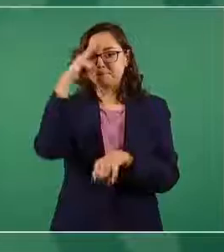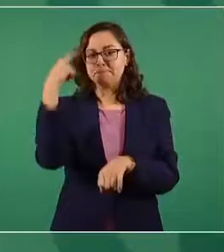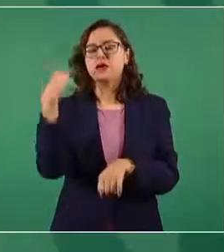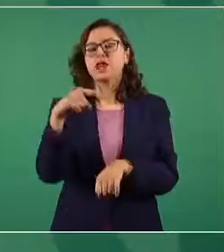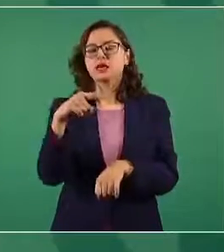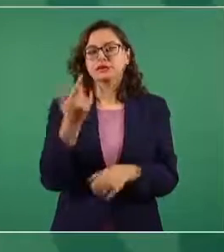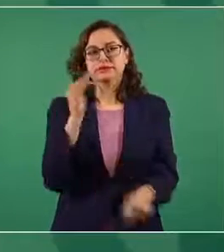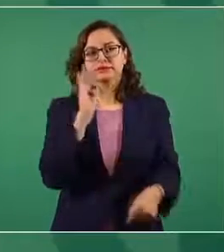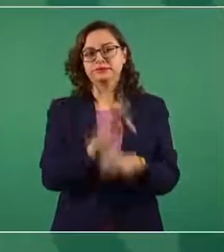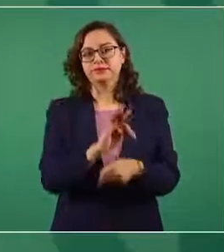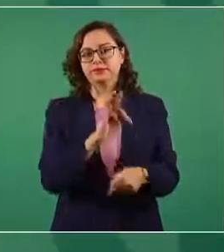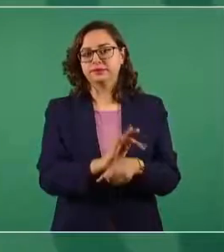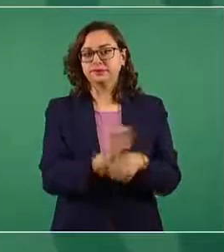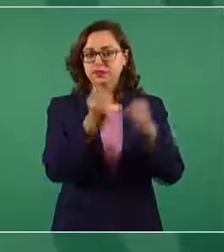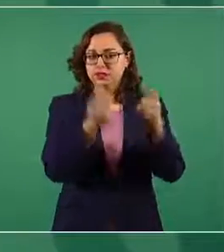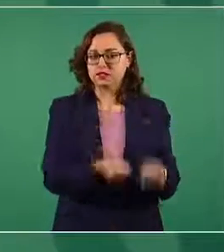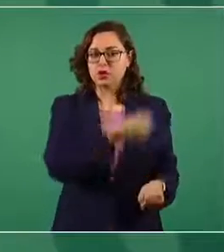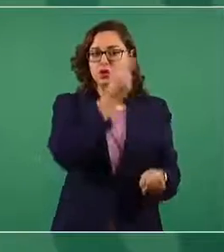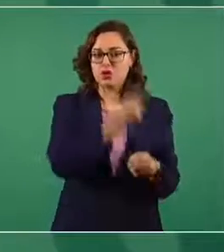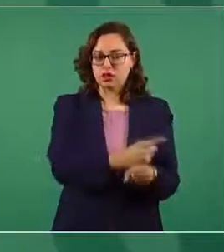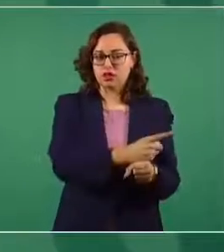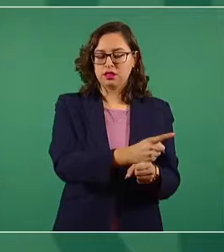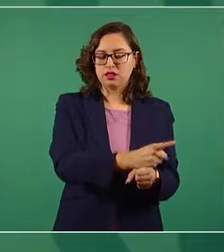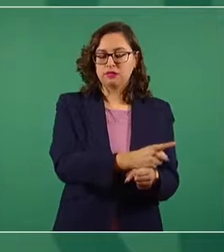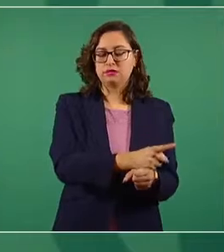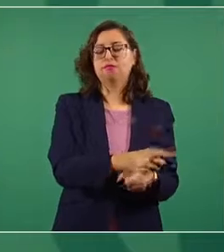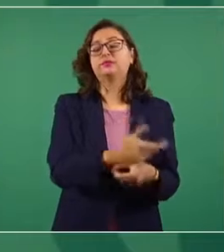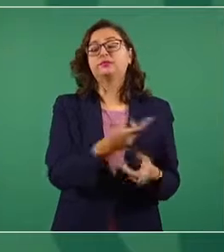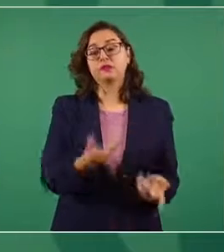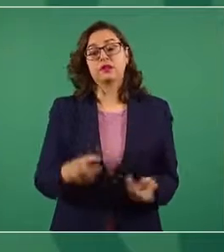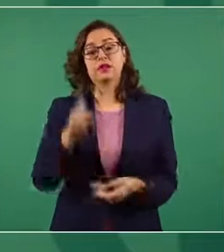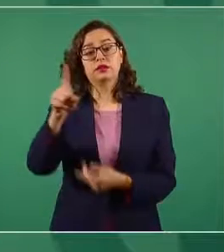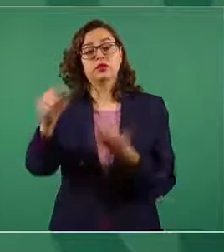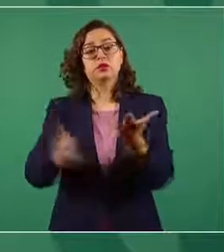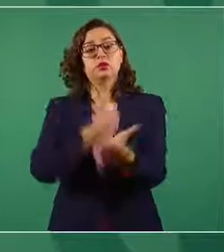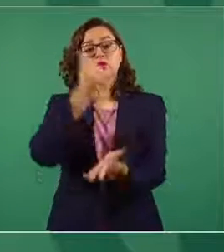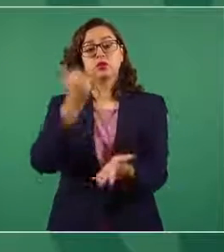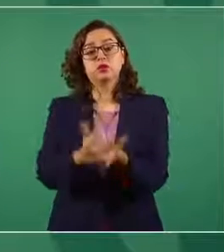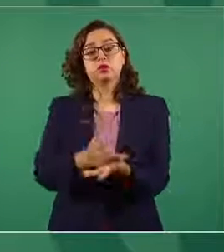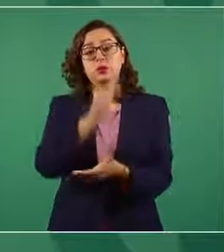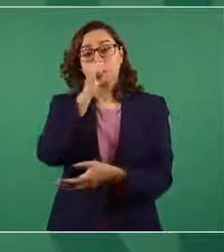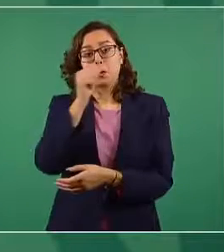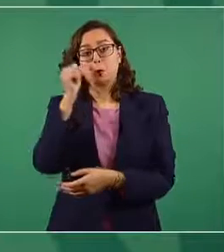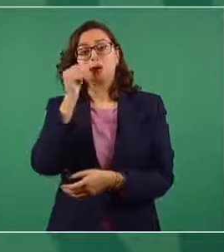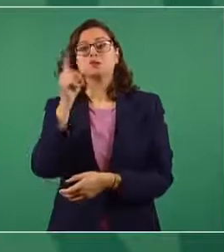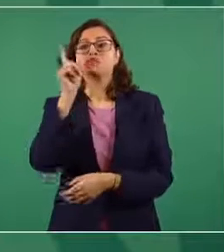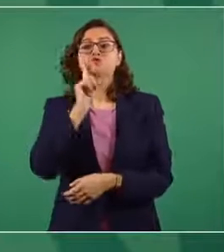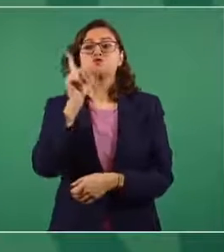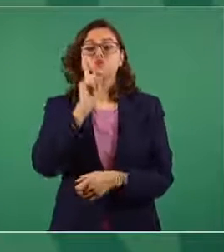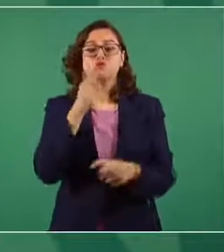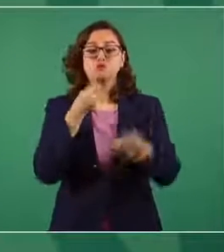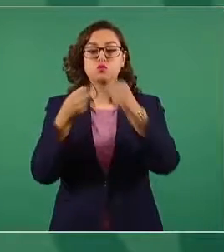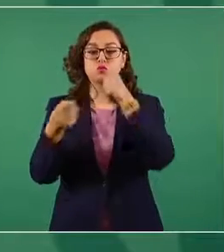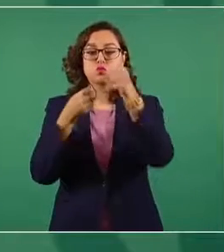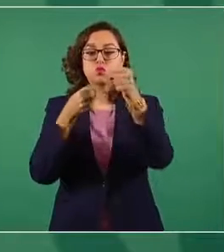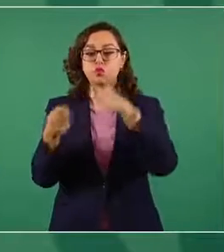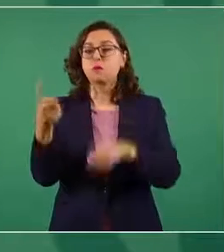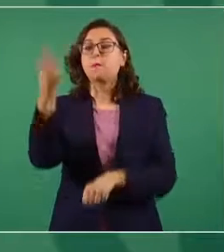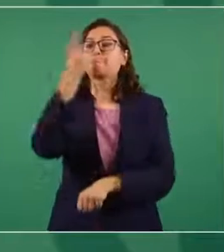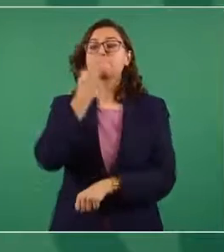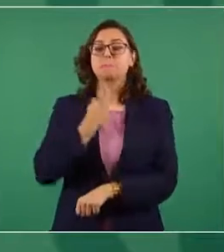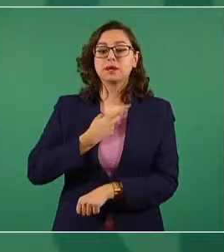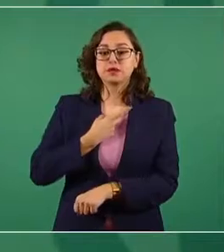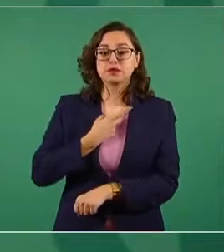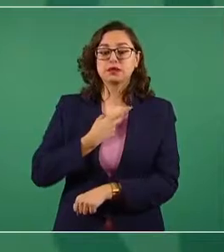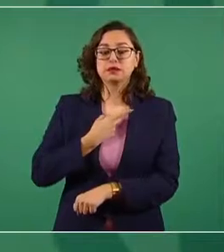me planteó un compañero de ustedes, una compañera, que